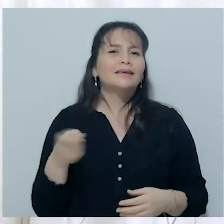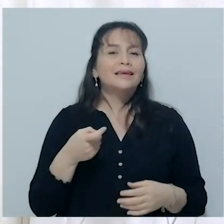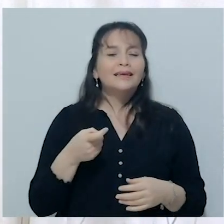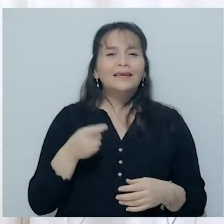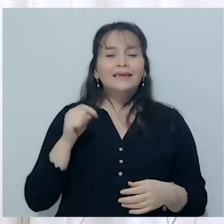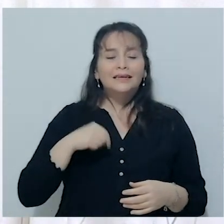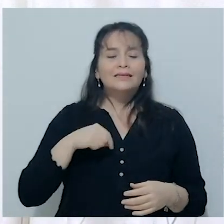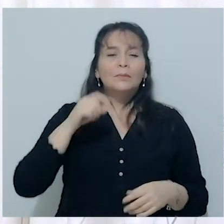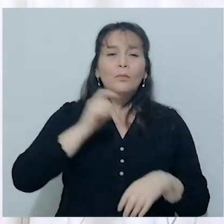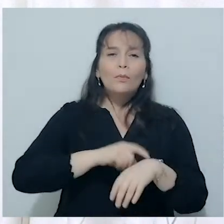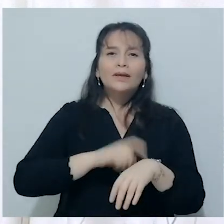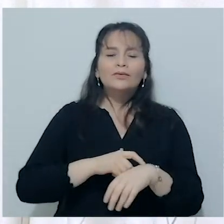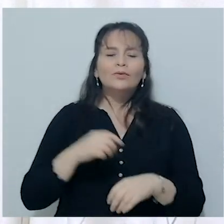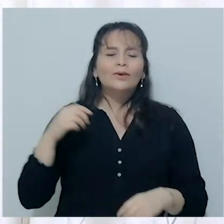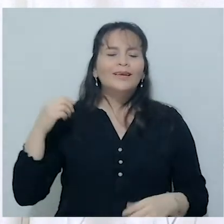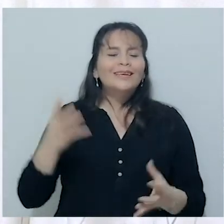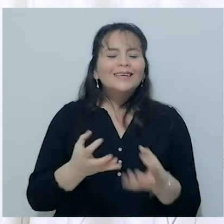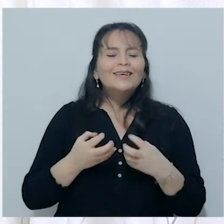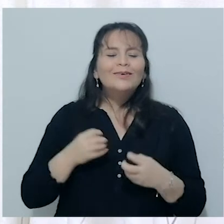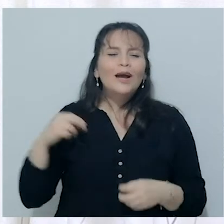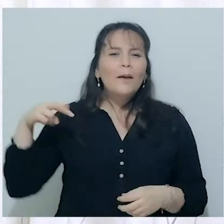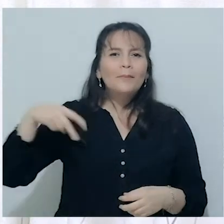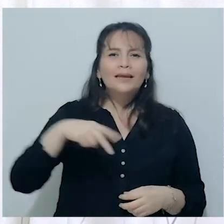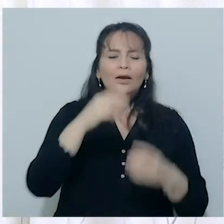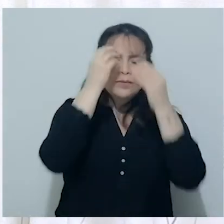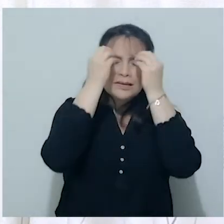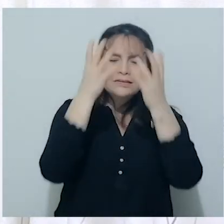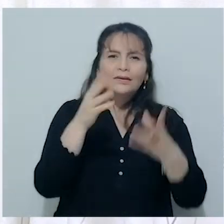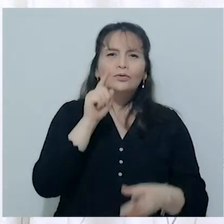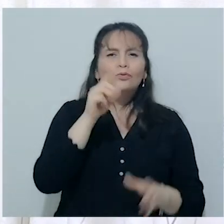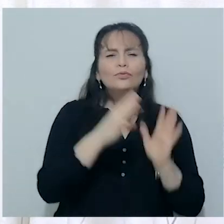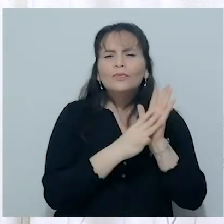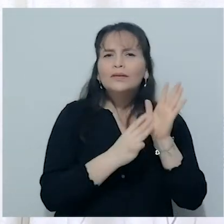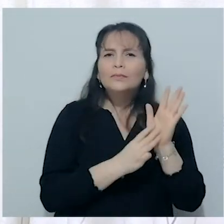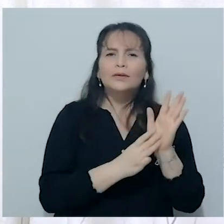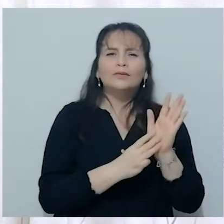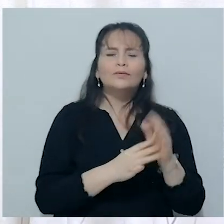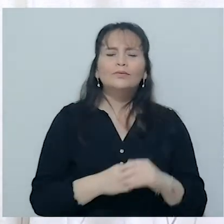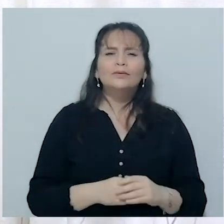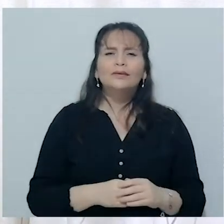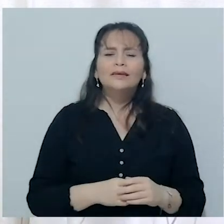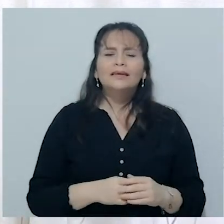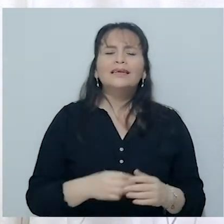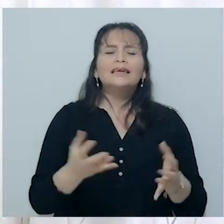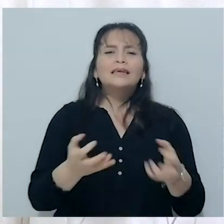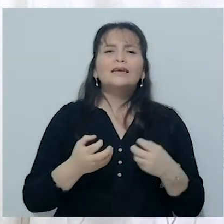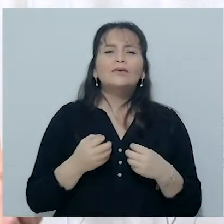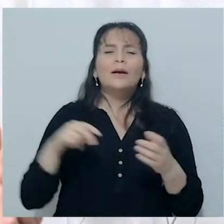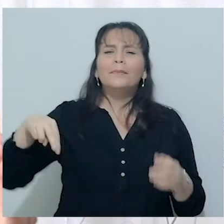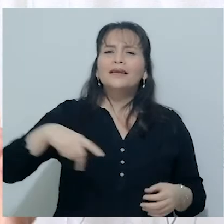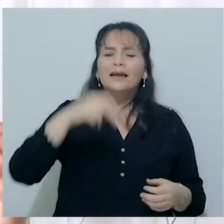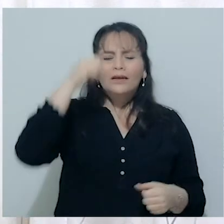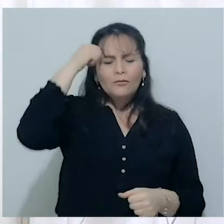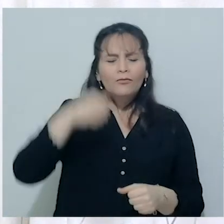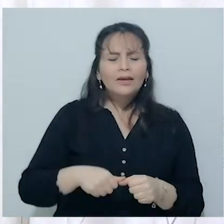entrego todo mi ser. Y a partir de este momento, quiero caminar en obediencia a tus decretos y